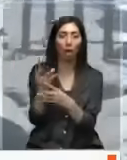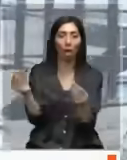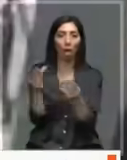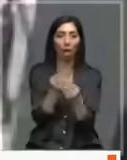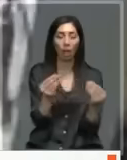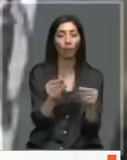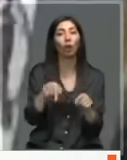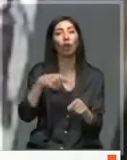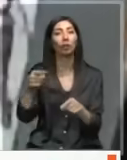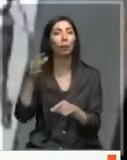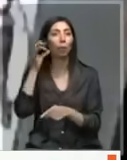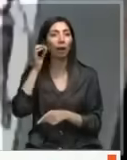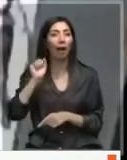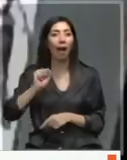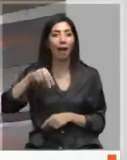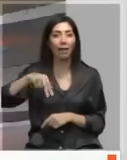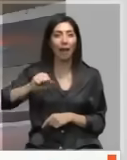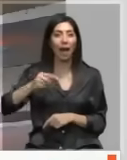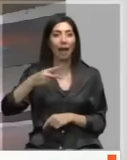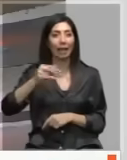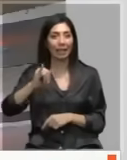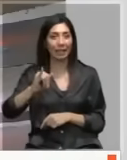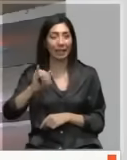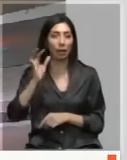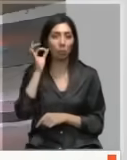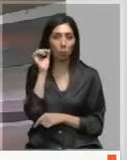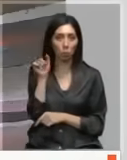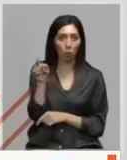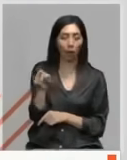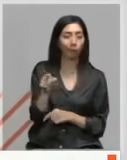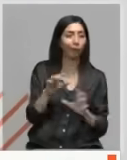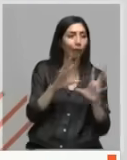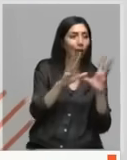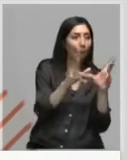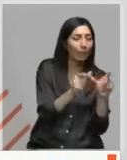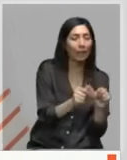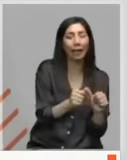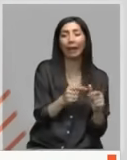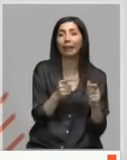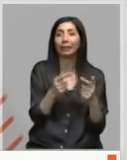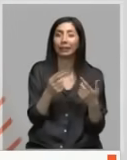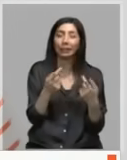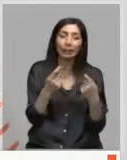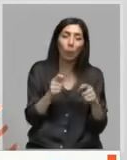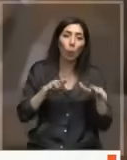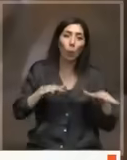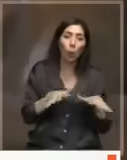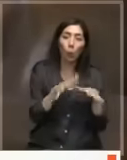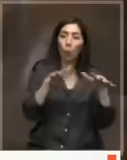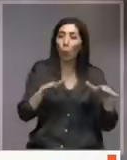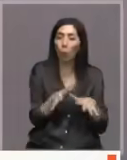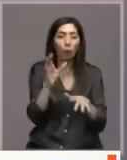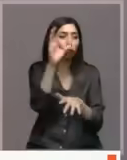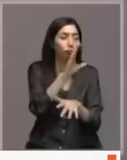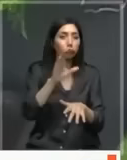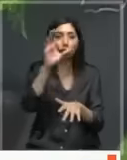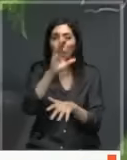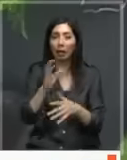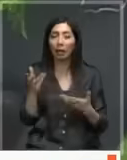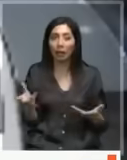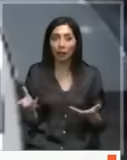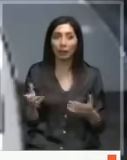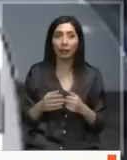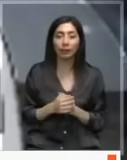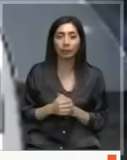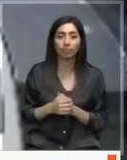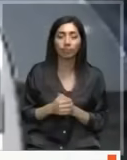el de Anaí Espíndola, un fiel reflejo de cómo las familias sacan fuerza del dolor para buscar respuestas. Un dato